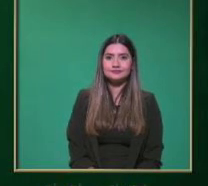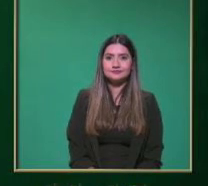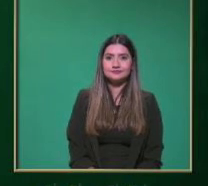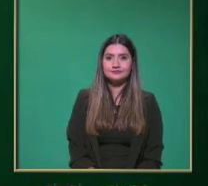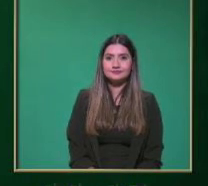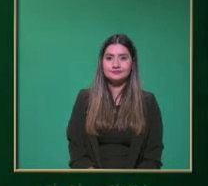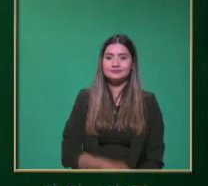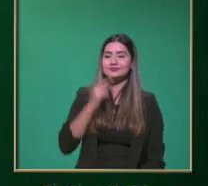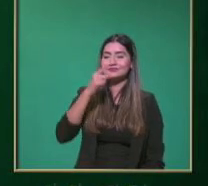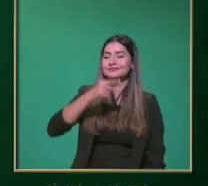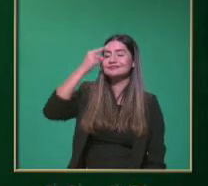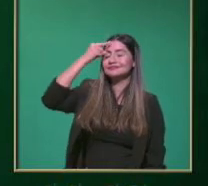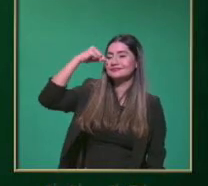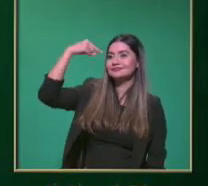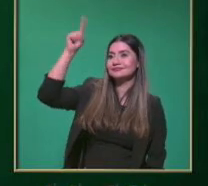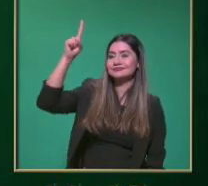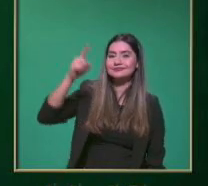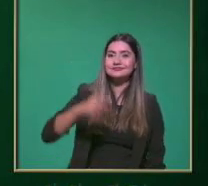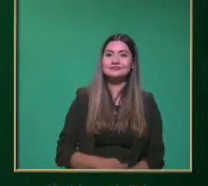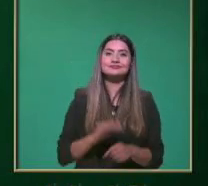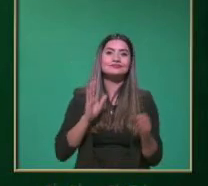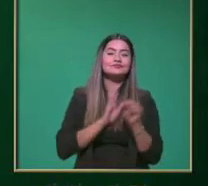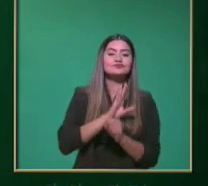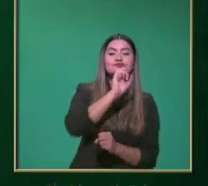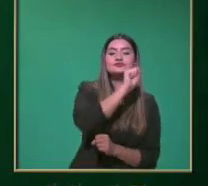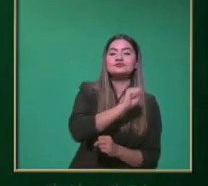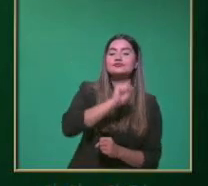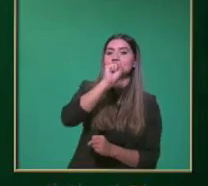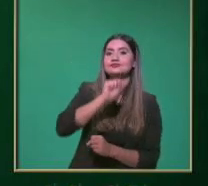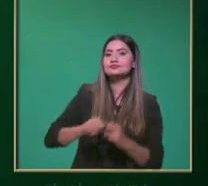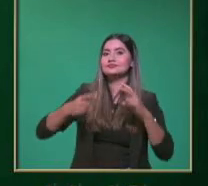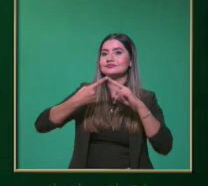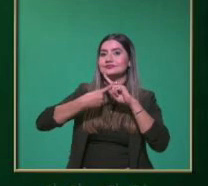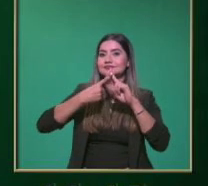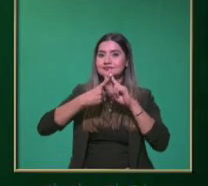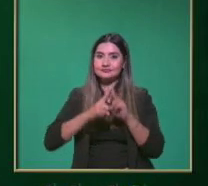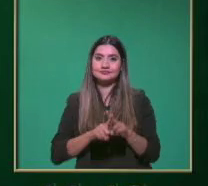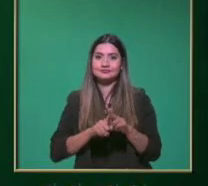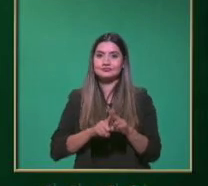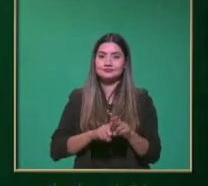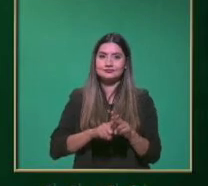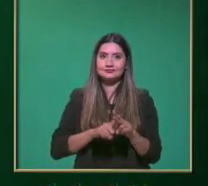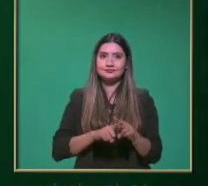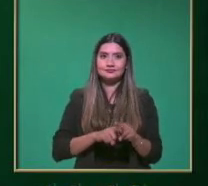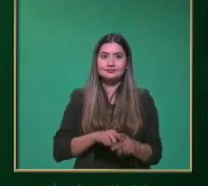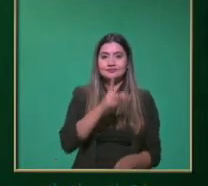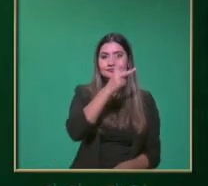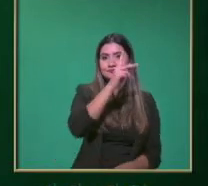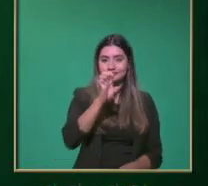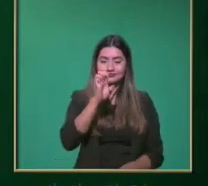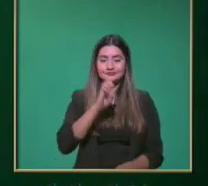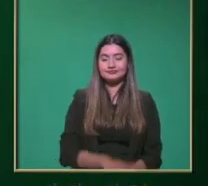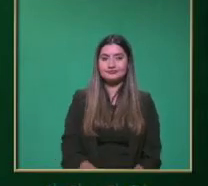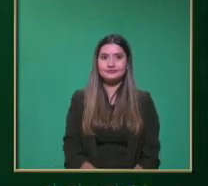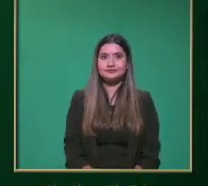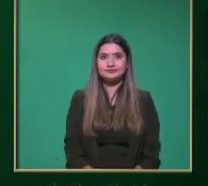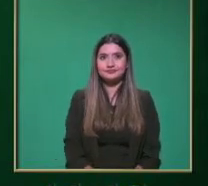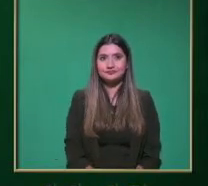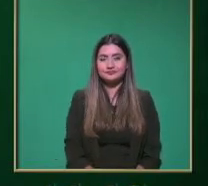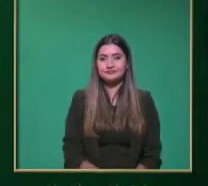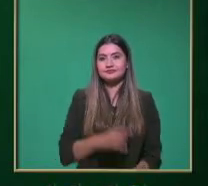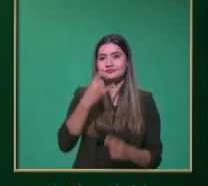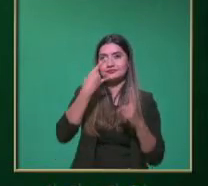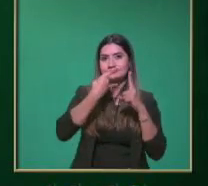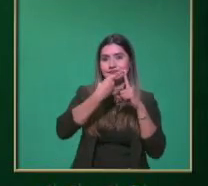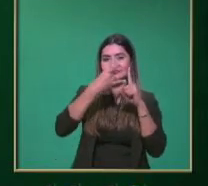bien fácil. ¿Con qué sílaba inicia? Con P. Con P. Ahora, esta imagen es una puerta.